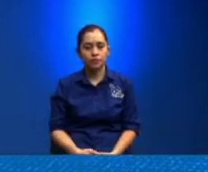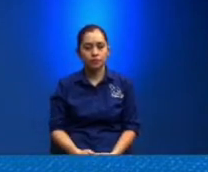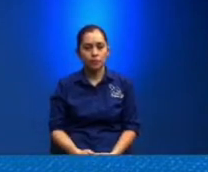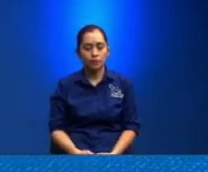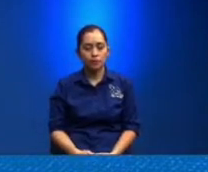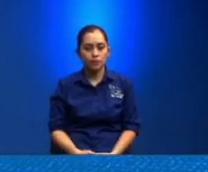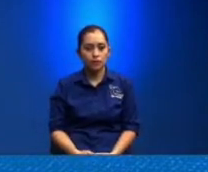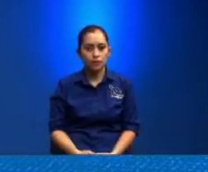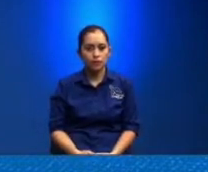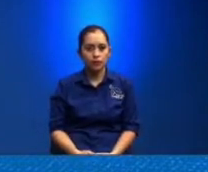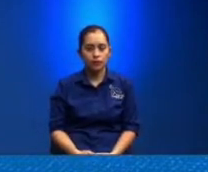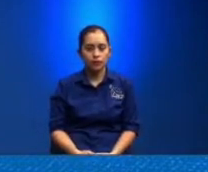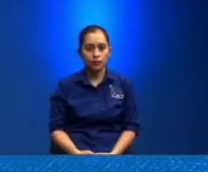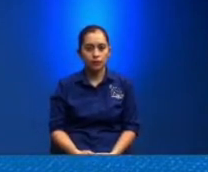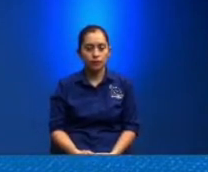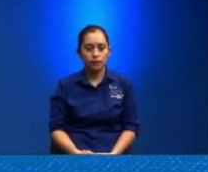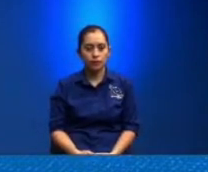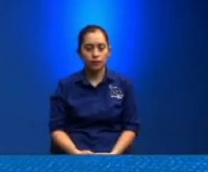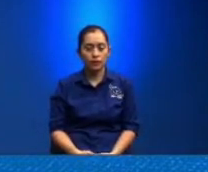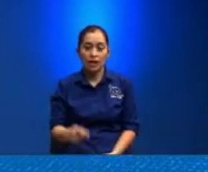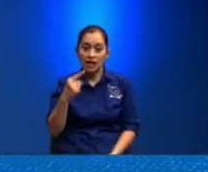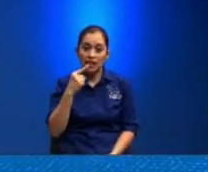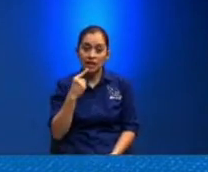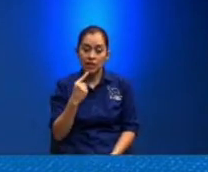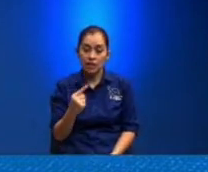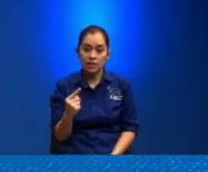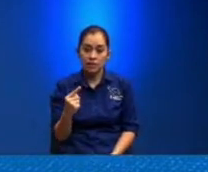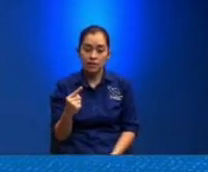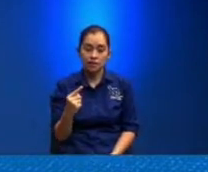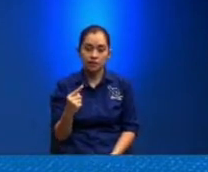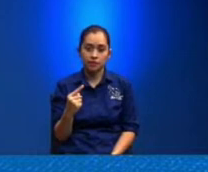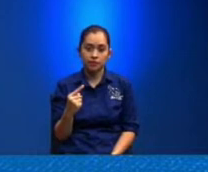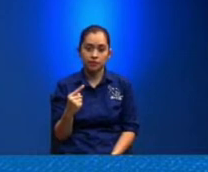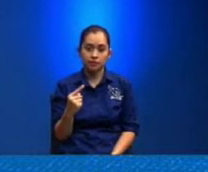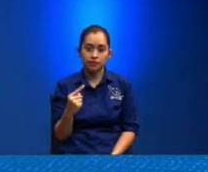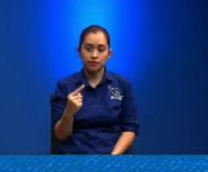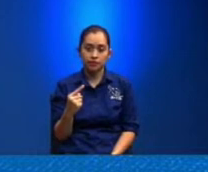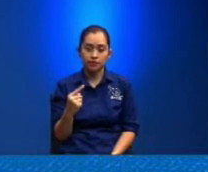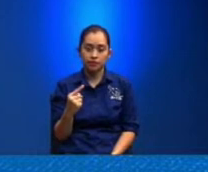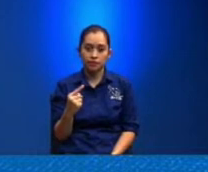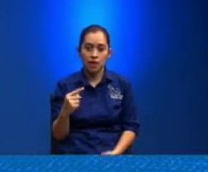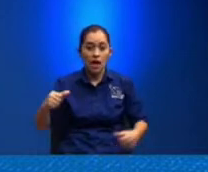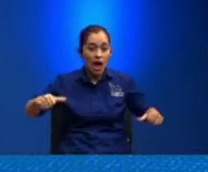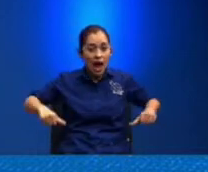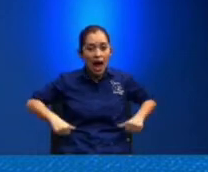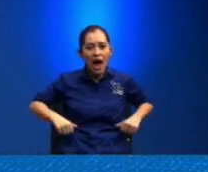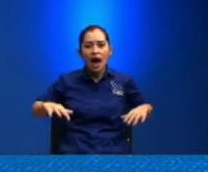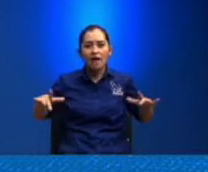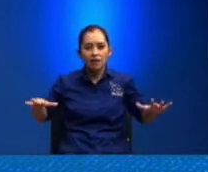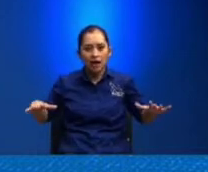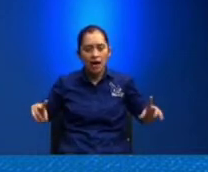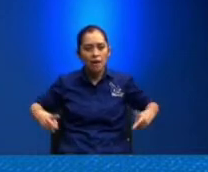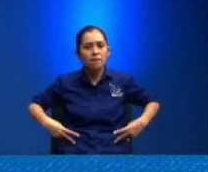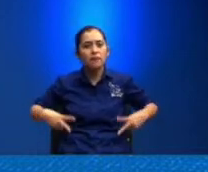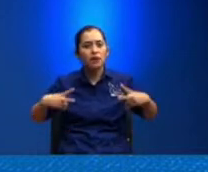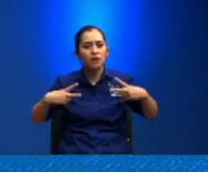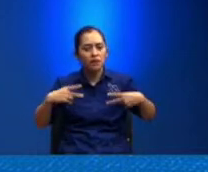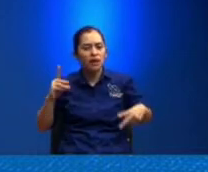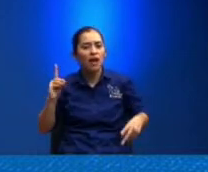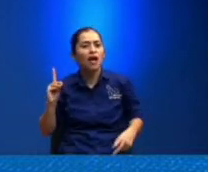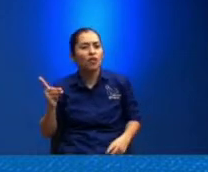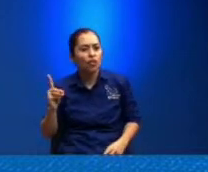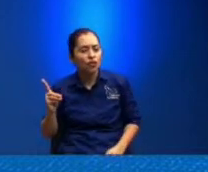entonces que dice en que él habitaba dónde no pero he hecho